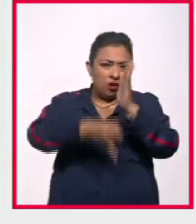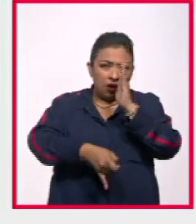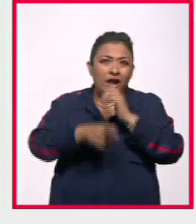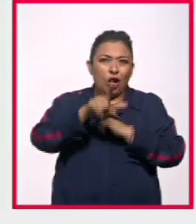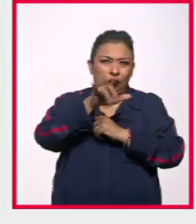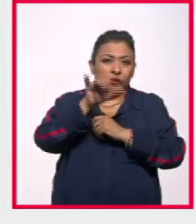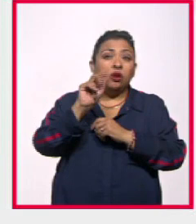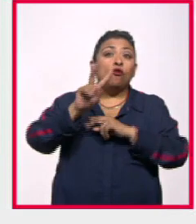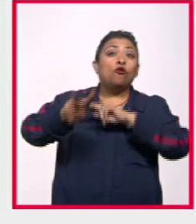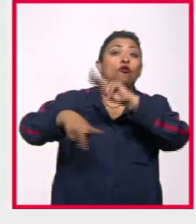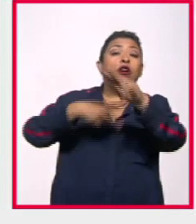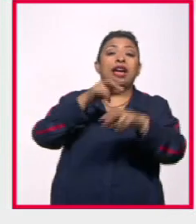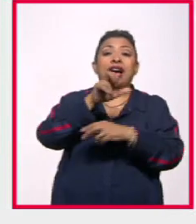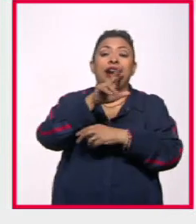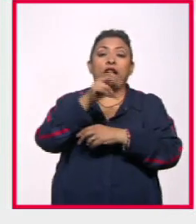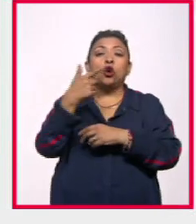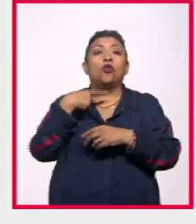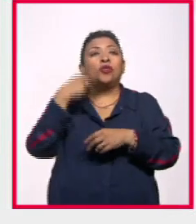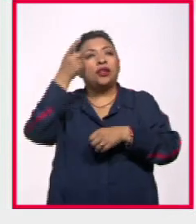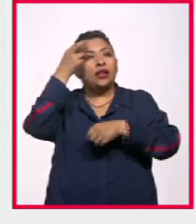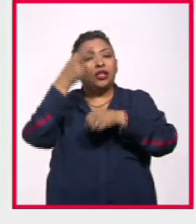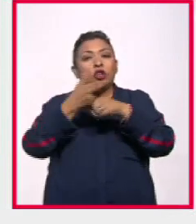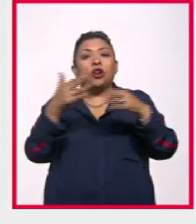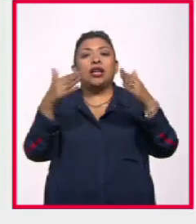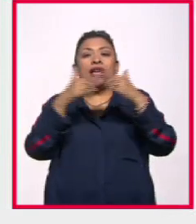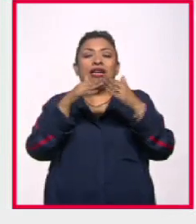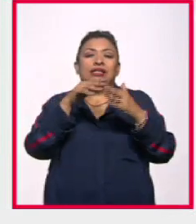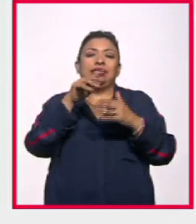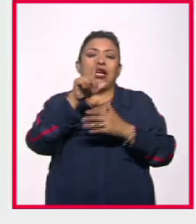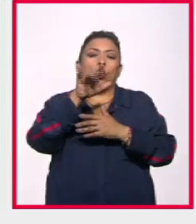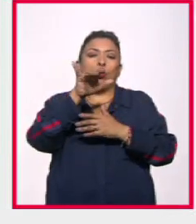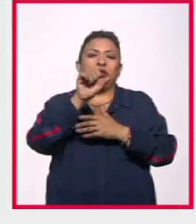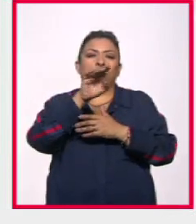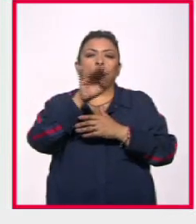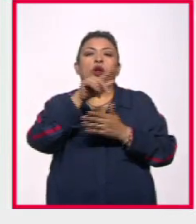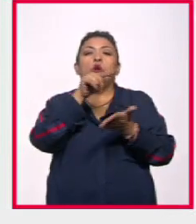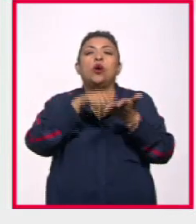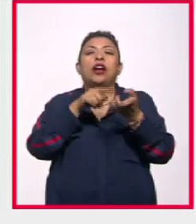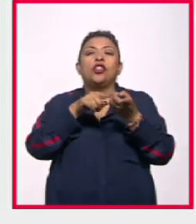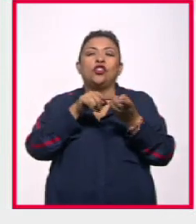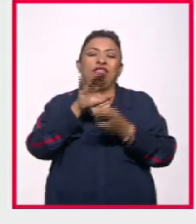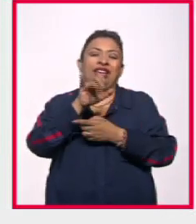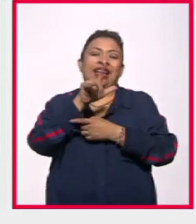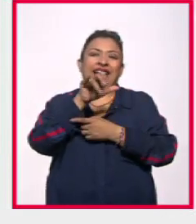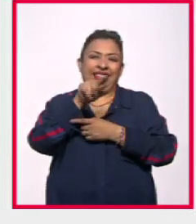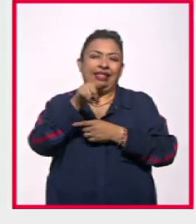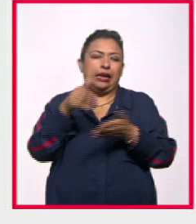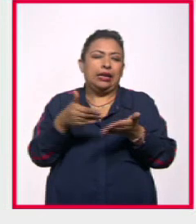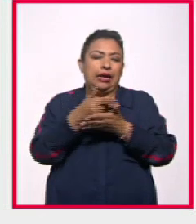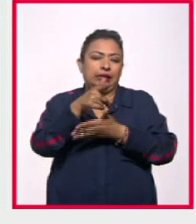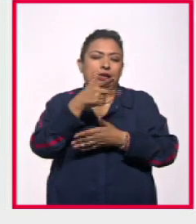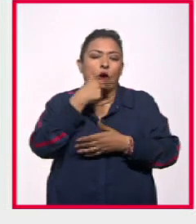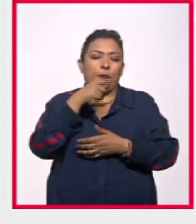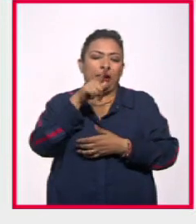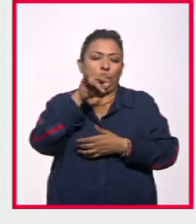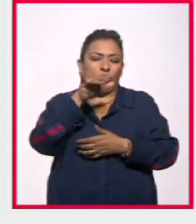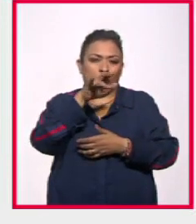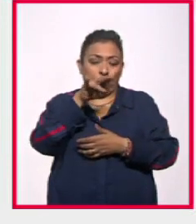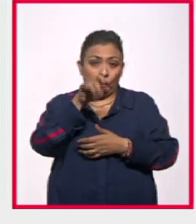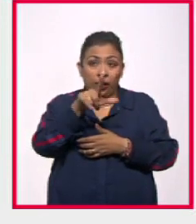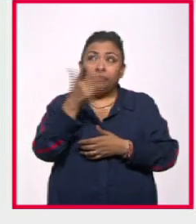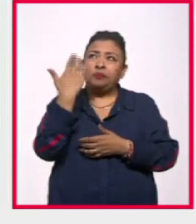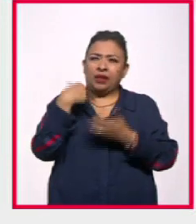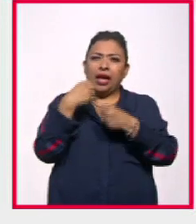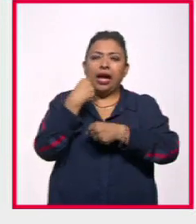Aragón, dirigiendo la casa Luis Buñuel allá en Aragón, en Calanda, que es donde nace Luis Buñuel. Y hace muchos